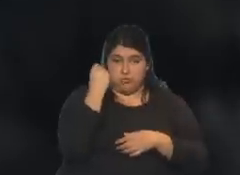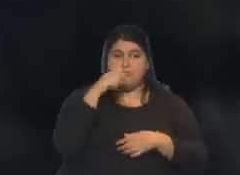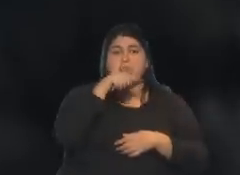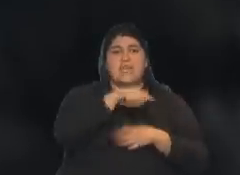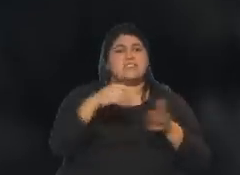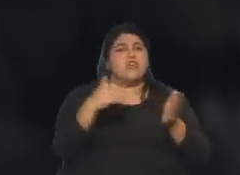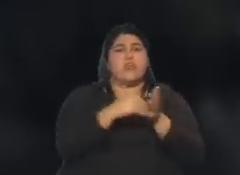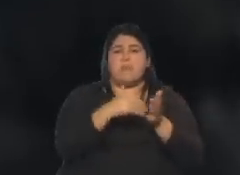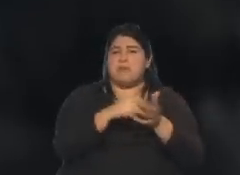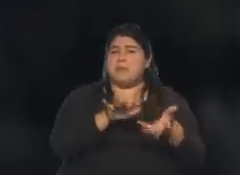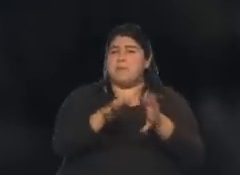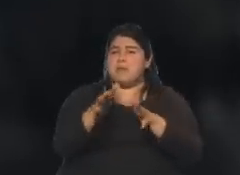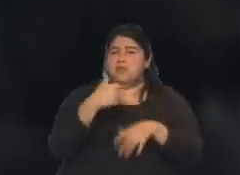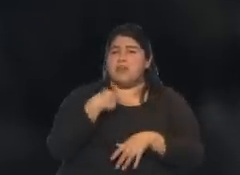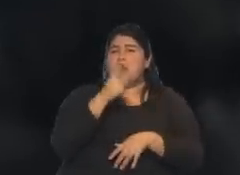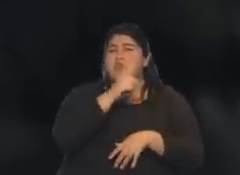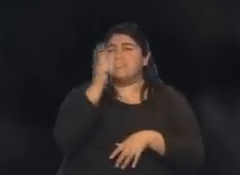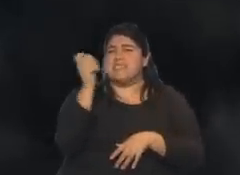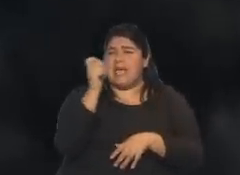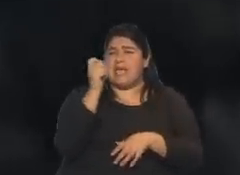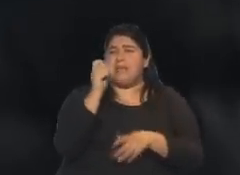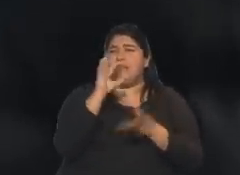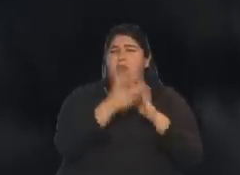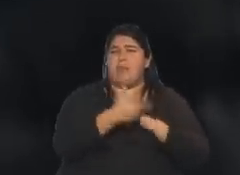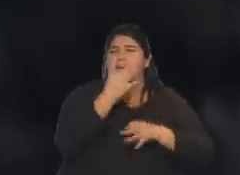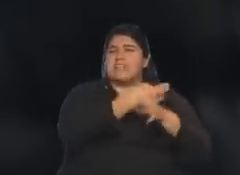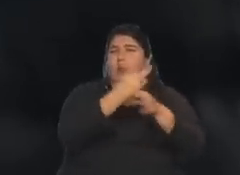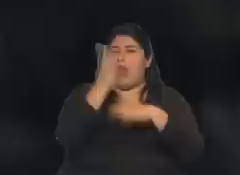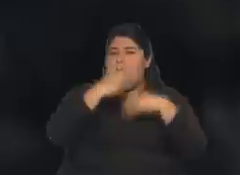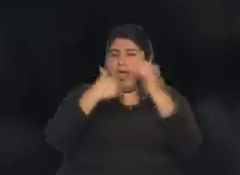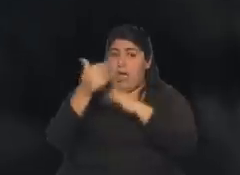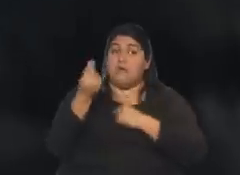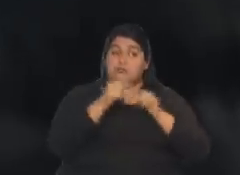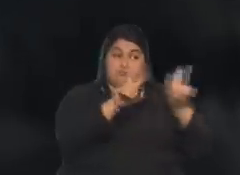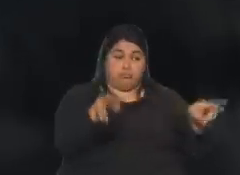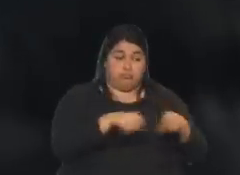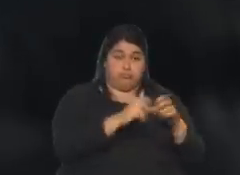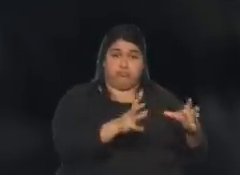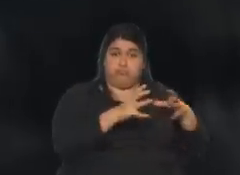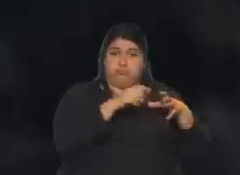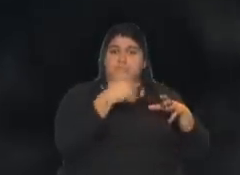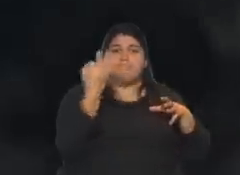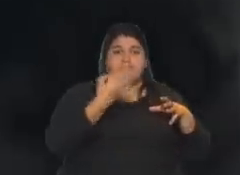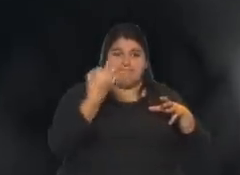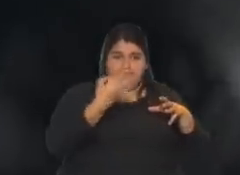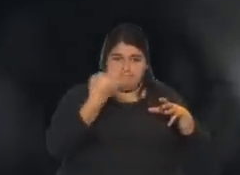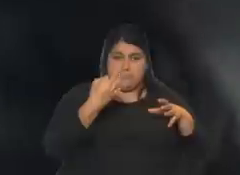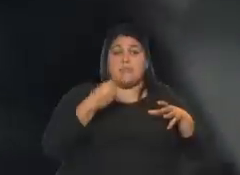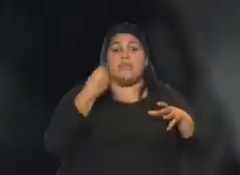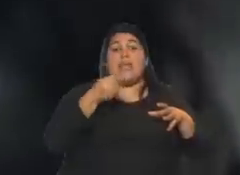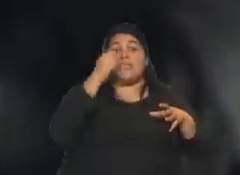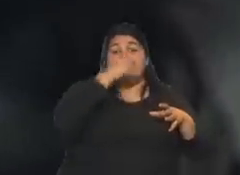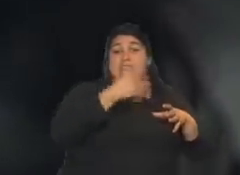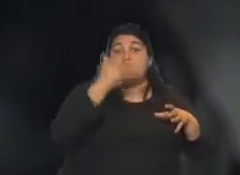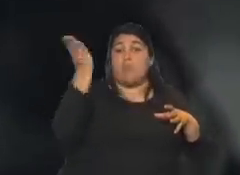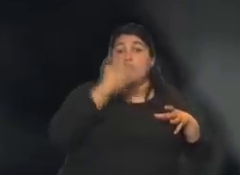podríamos estar hablando de alrededor de 100 escuelas por año para construir, así que es un monto muy importante. Subsidia el